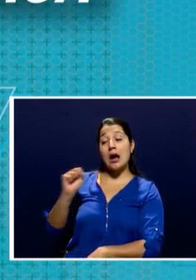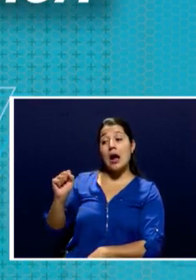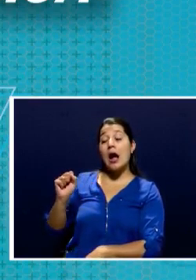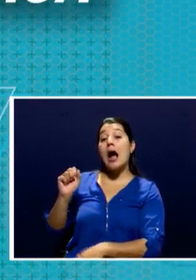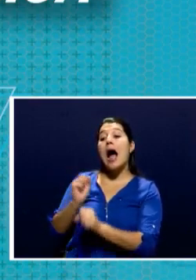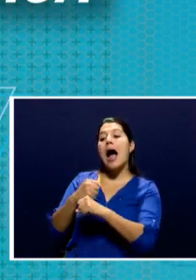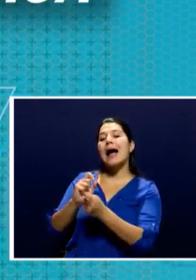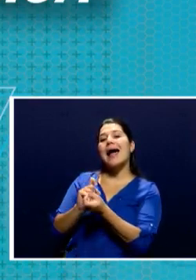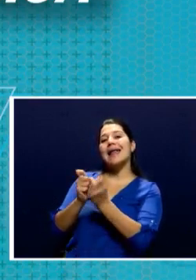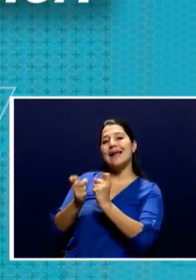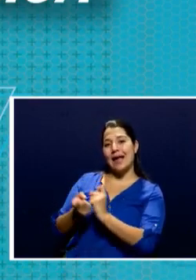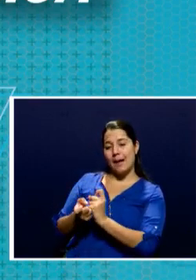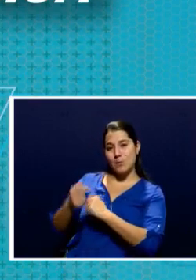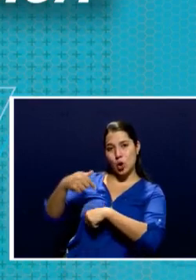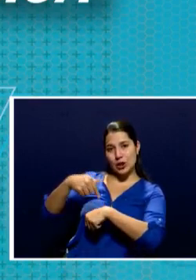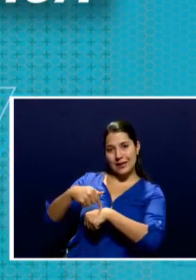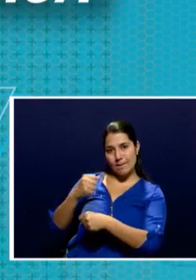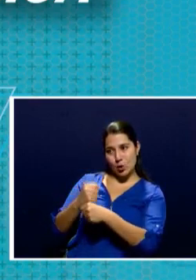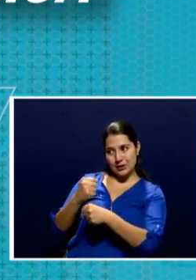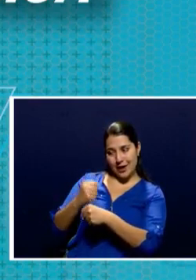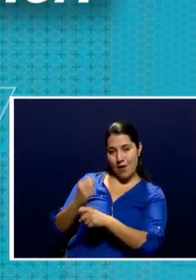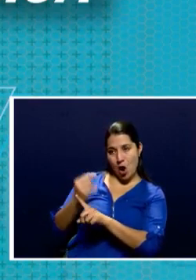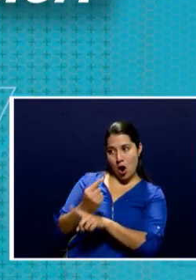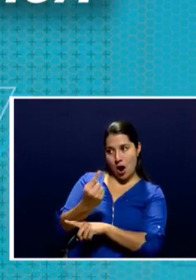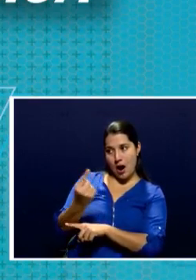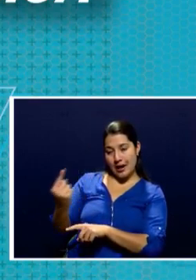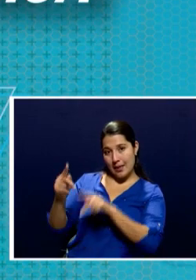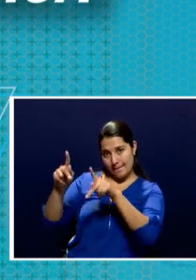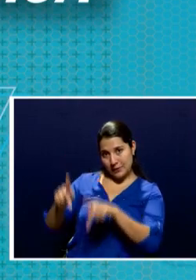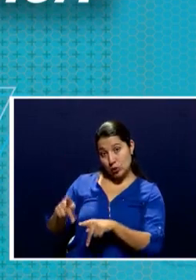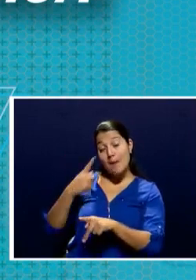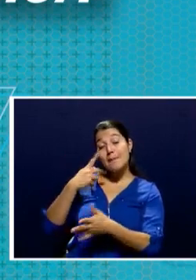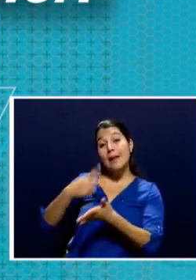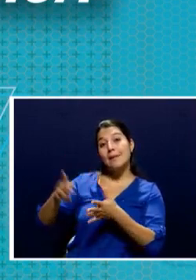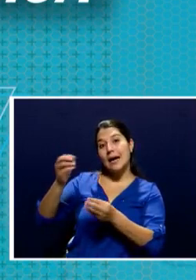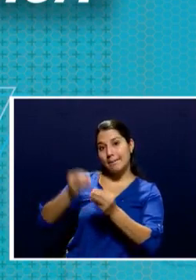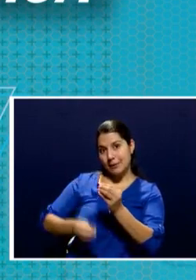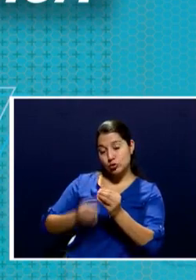tiene una expresión en el salario que finalmente va a percibir la persona.